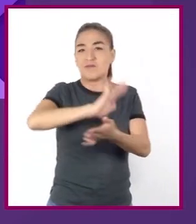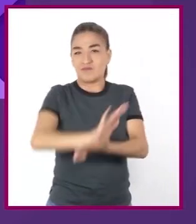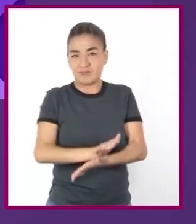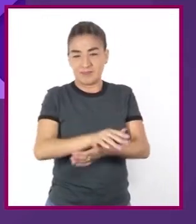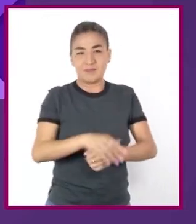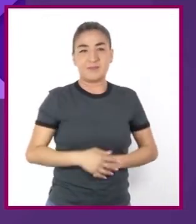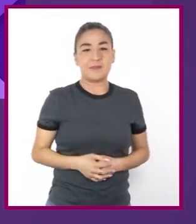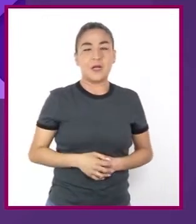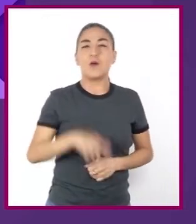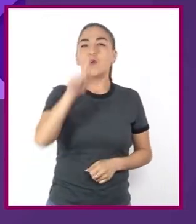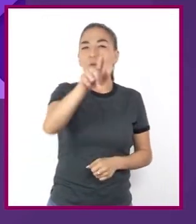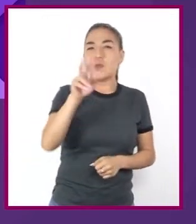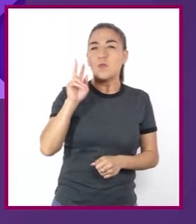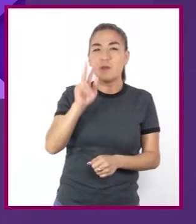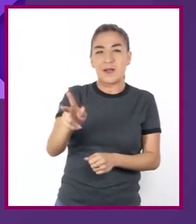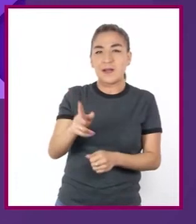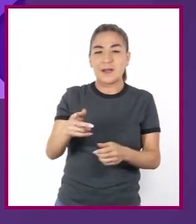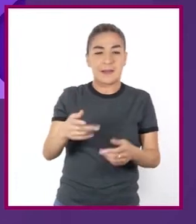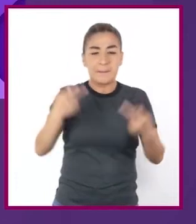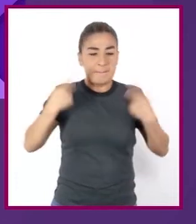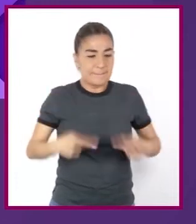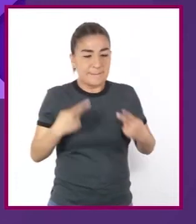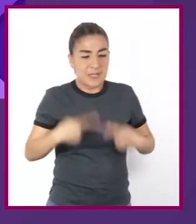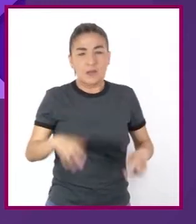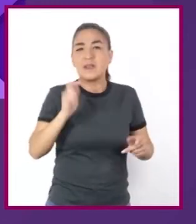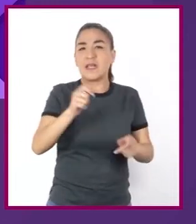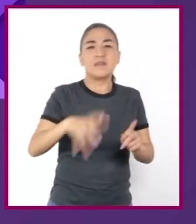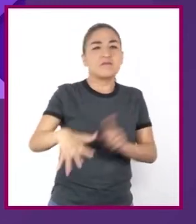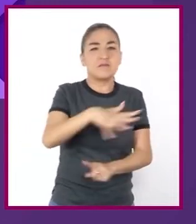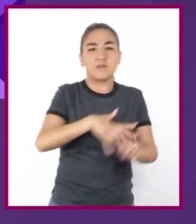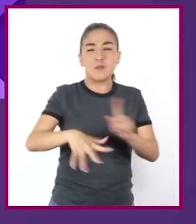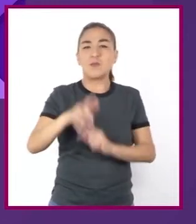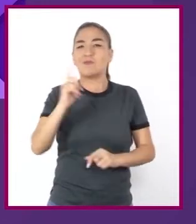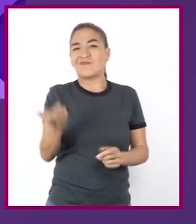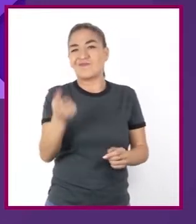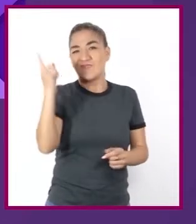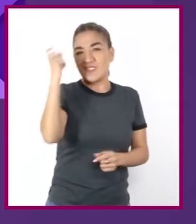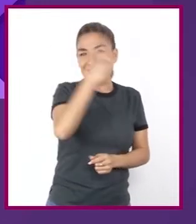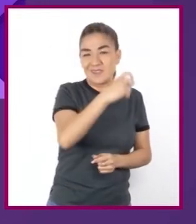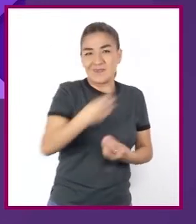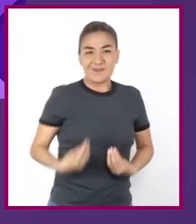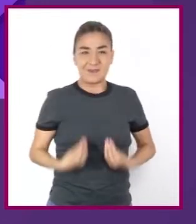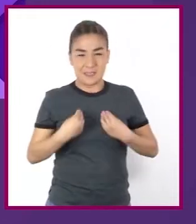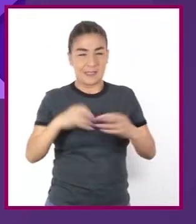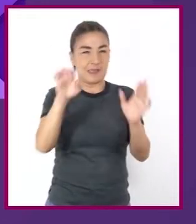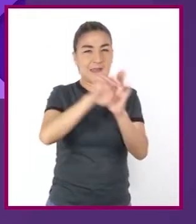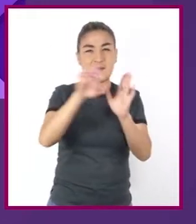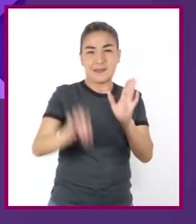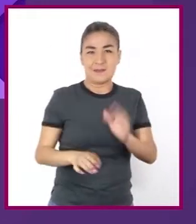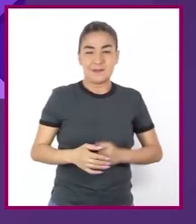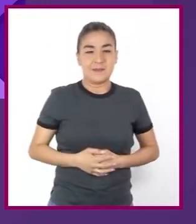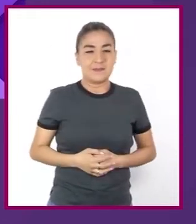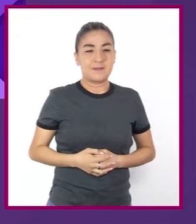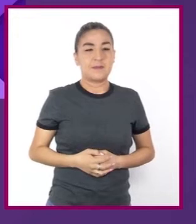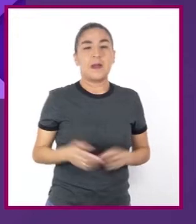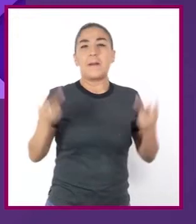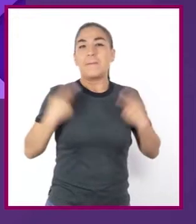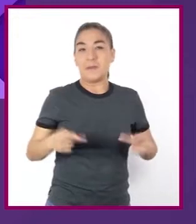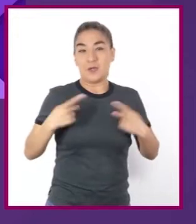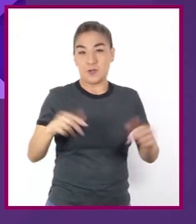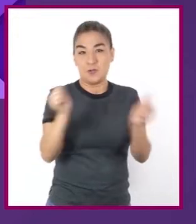Identifiquen a quién o a quiénes afecta esta condición. Por ejemplo, personas